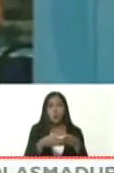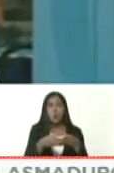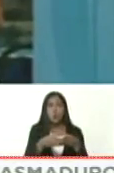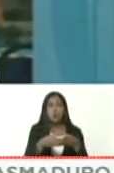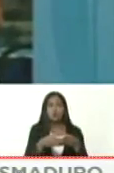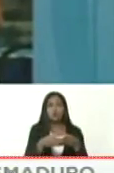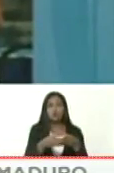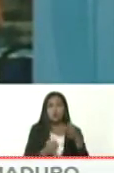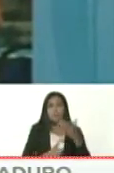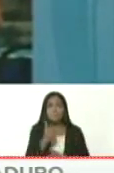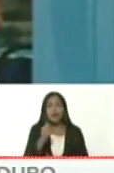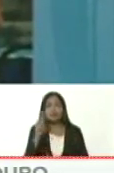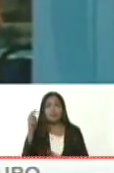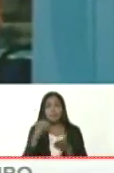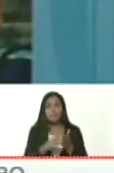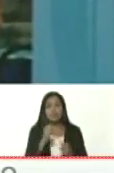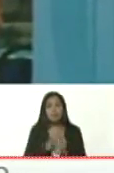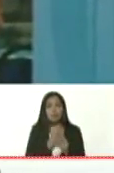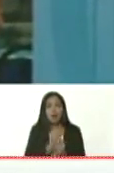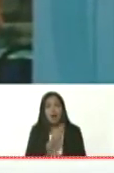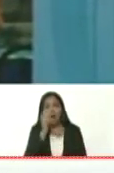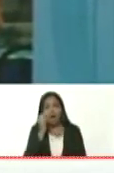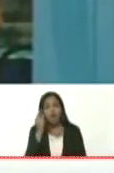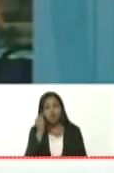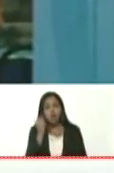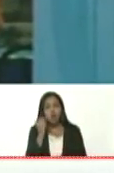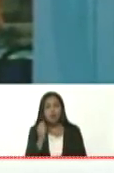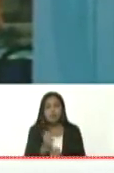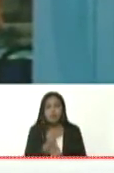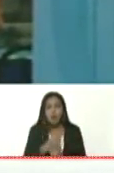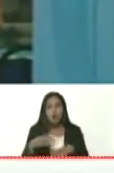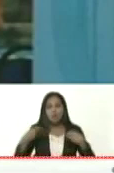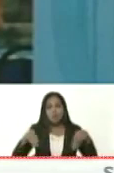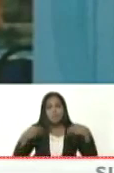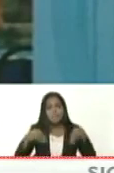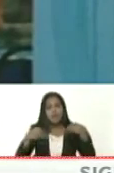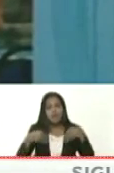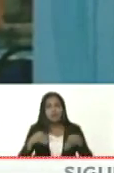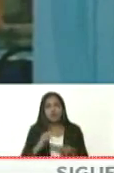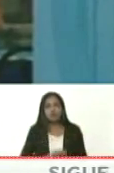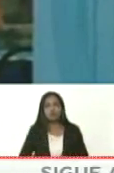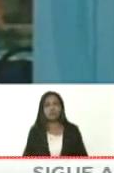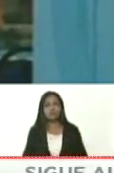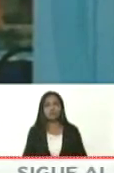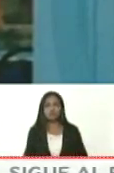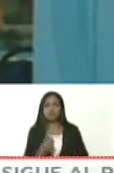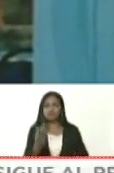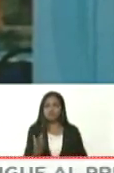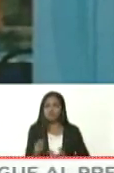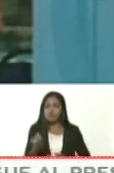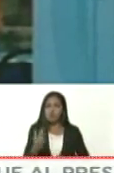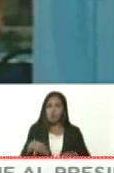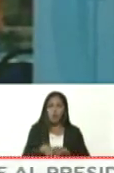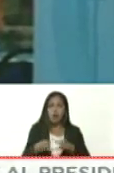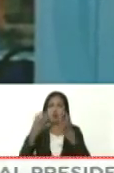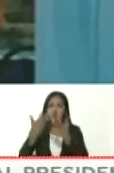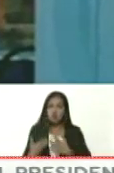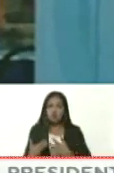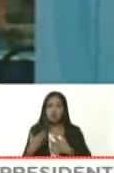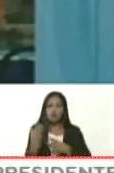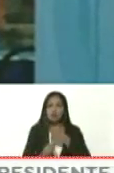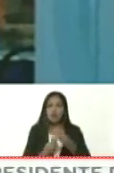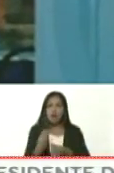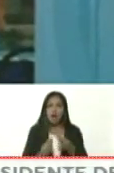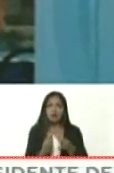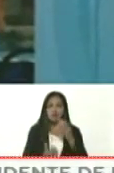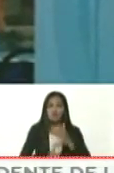de los más de 1,000 trabajadores que tiene nuestra Corporación Venezolana del Plástico. Este es un complejo industrial